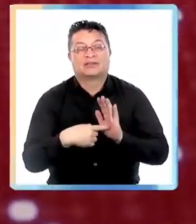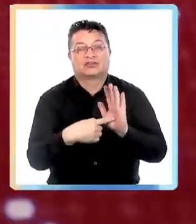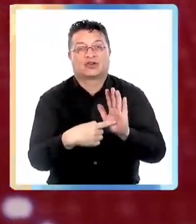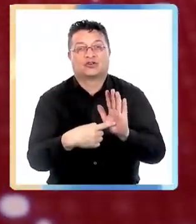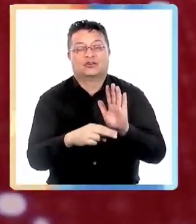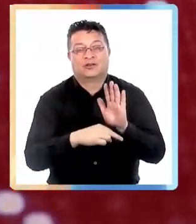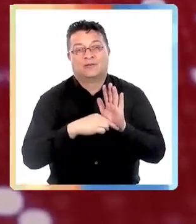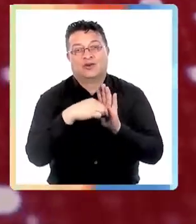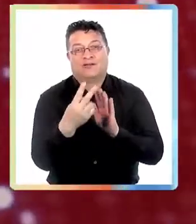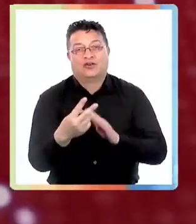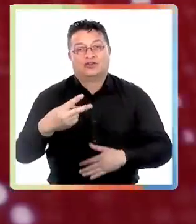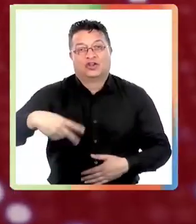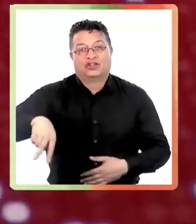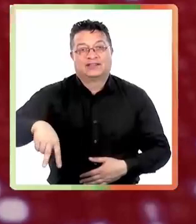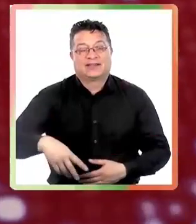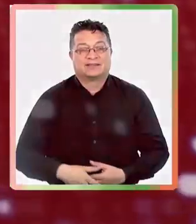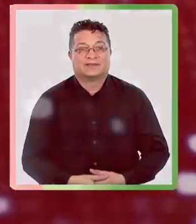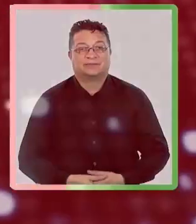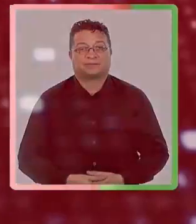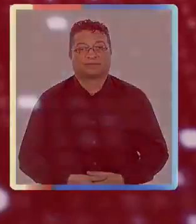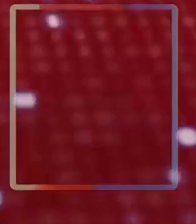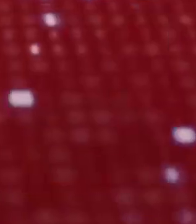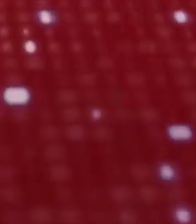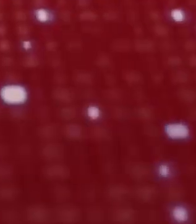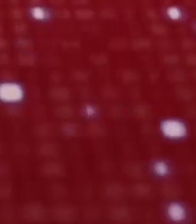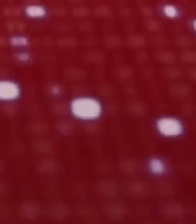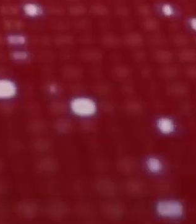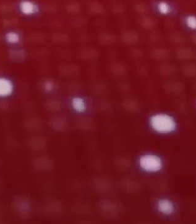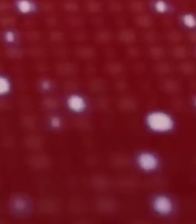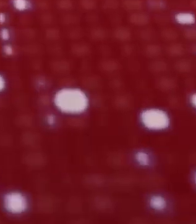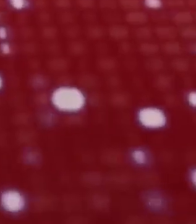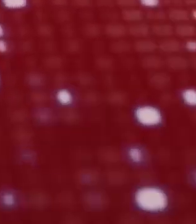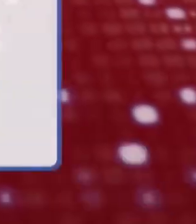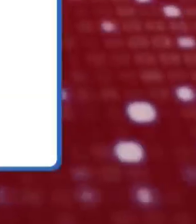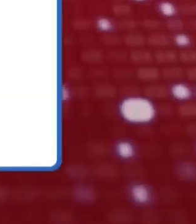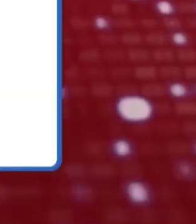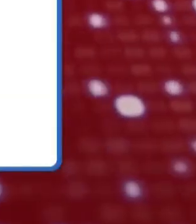presentó Portavoz Noticias.